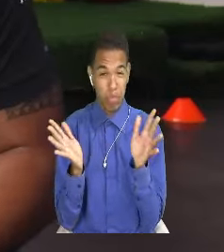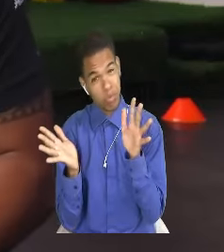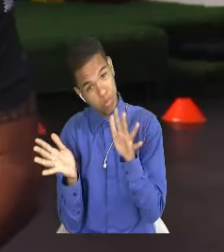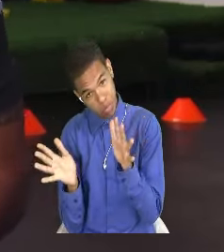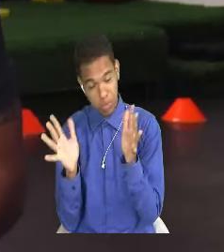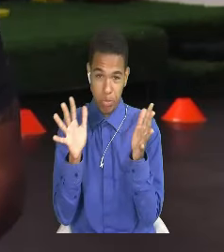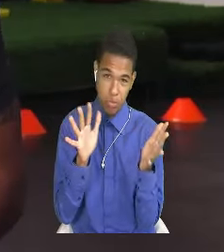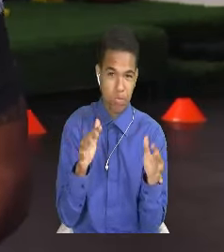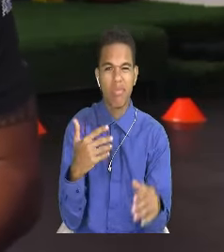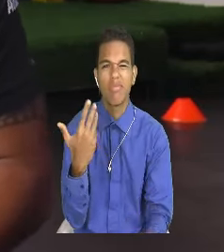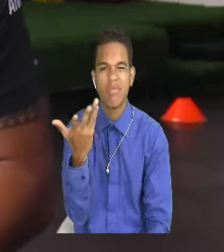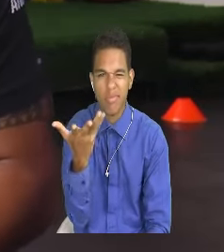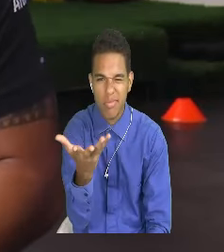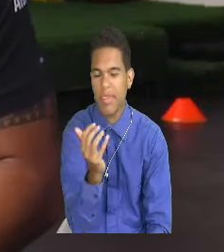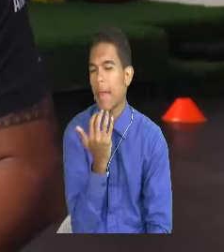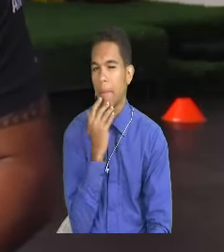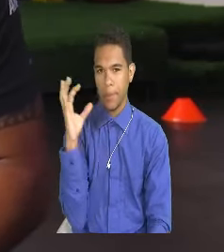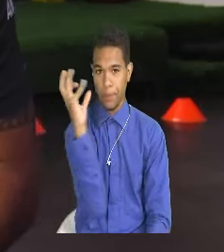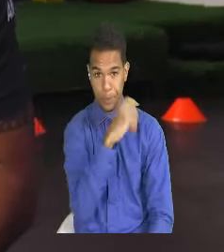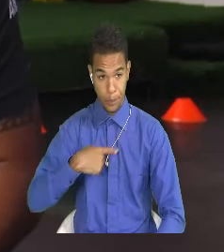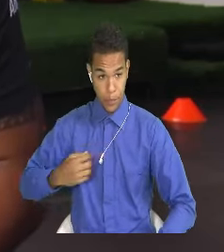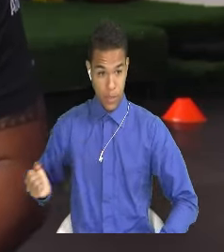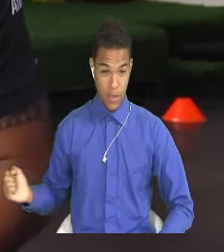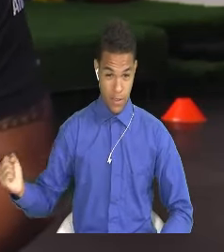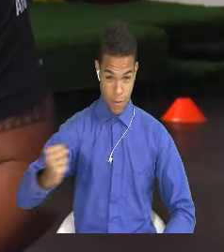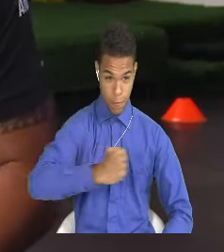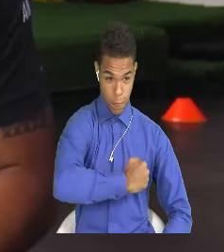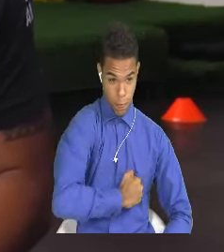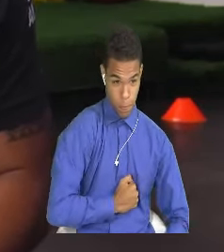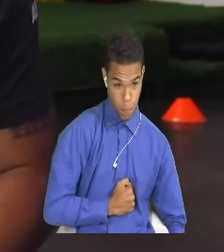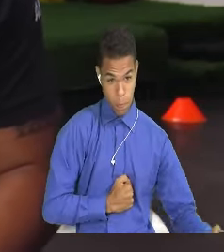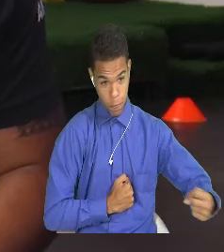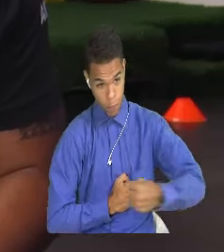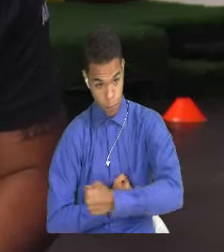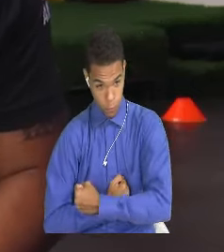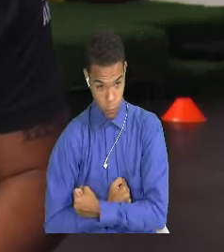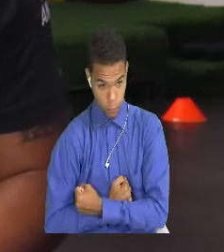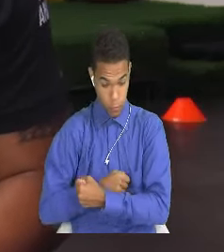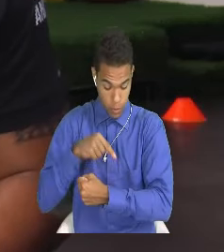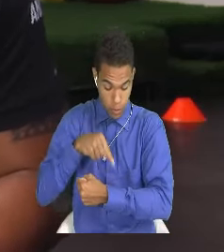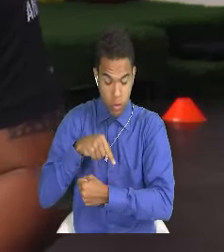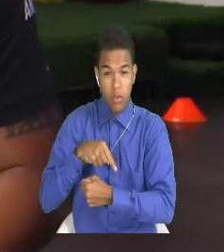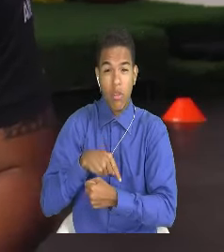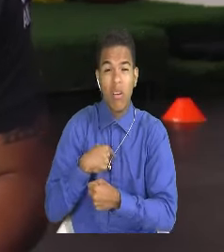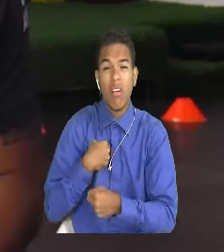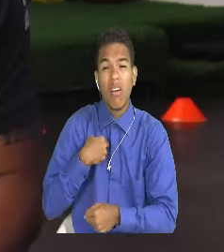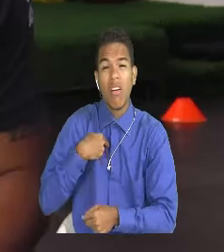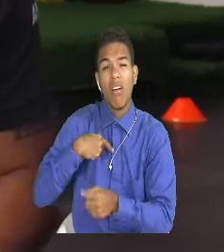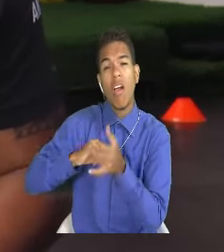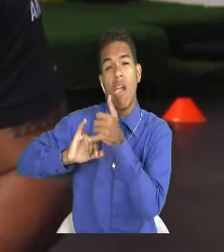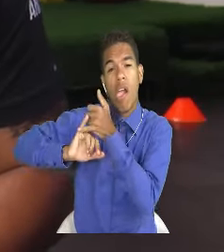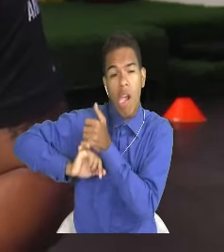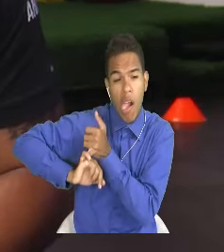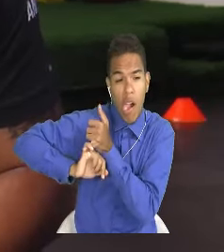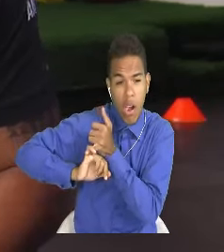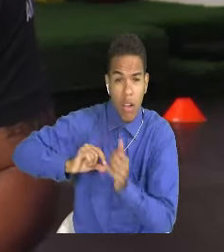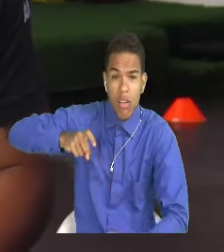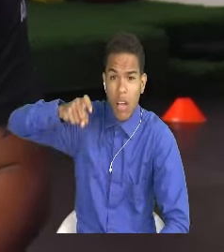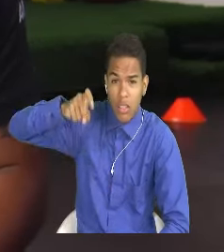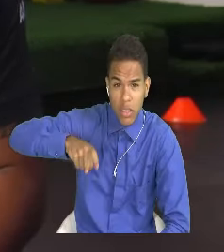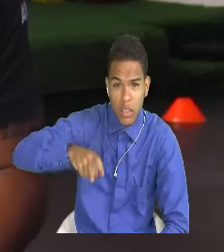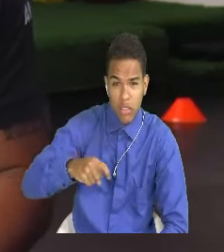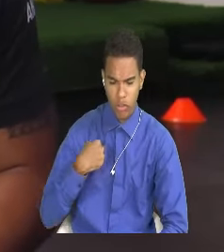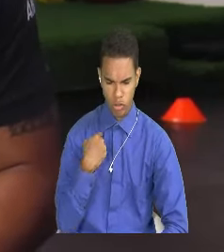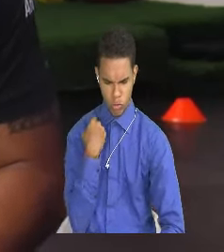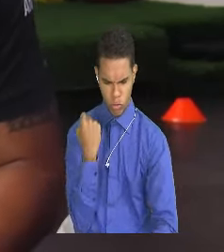Bueno, prácticamente la faja no es necesaria utilizarla a la hora de entrenar y no me va a ayudar a moldear